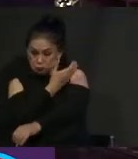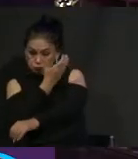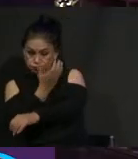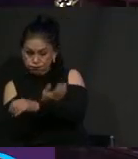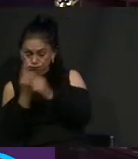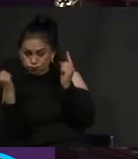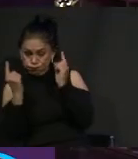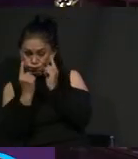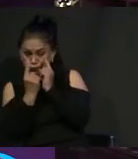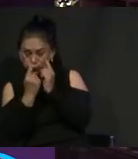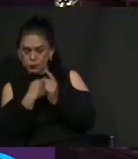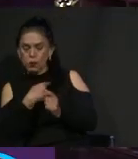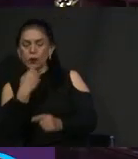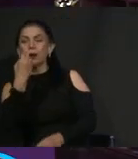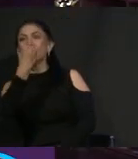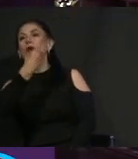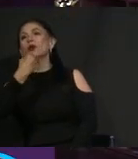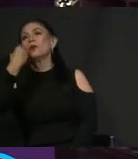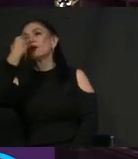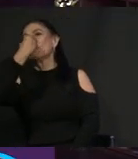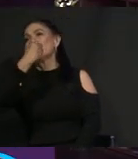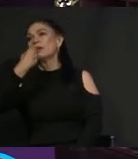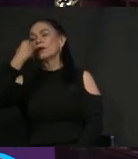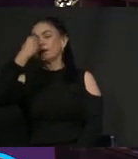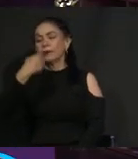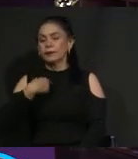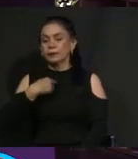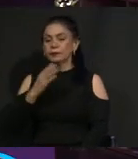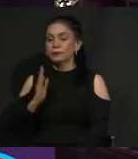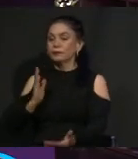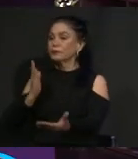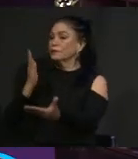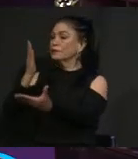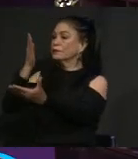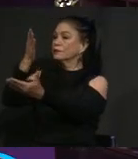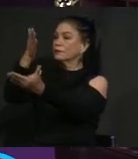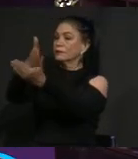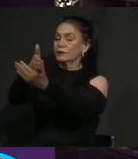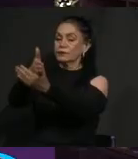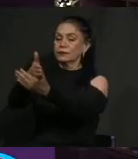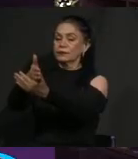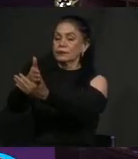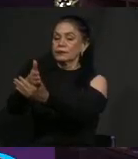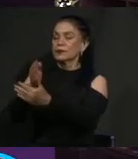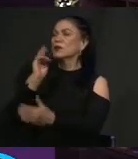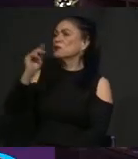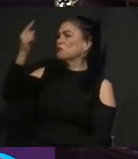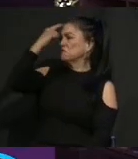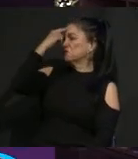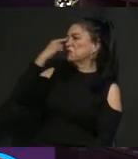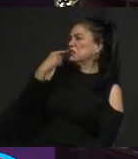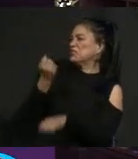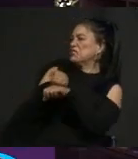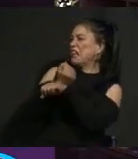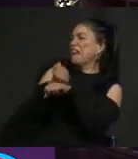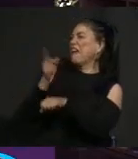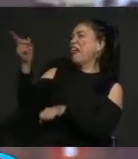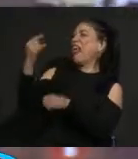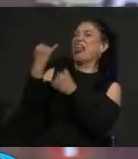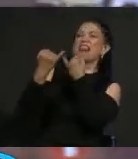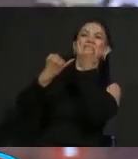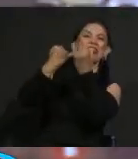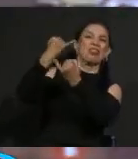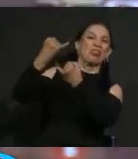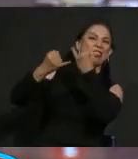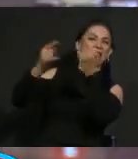estacionó y entré al Canal yo dije pues ya me van a ayudar y como hacía bromas todo el mundo pensaba que estaba grabando entonces todo